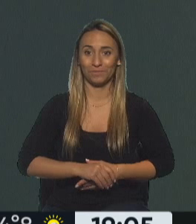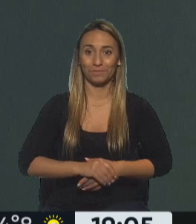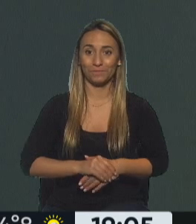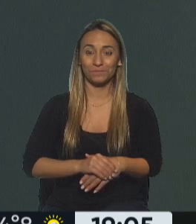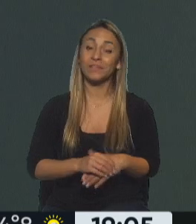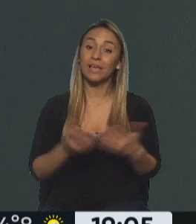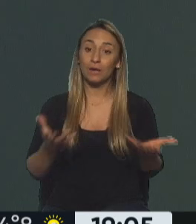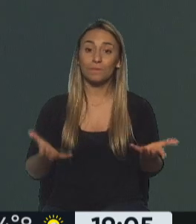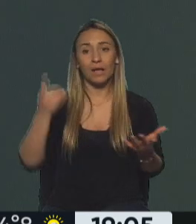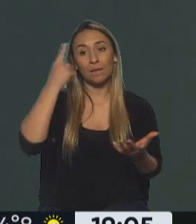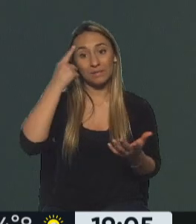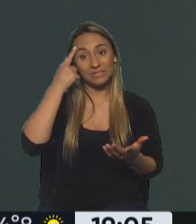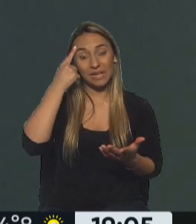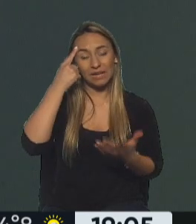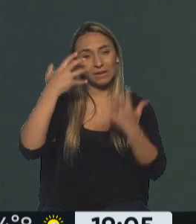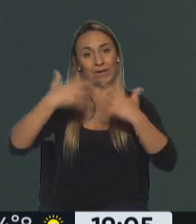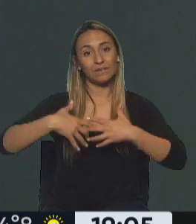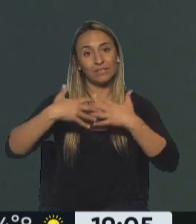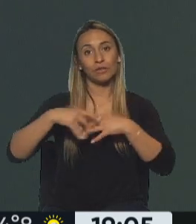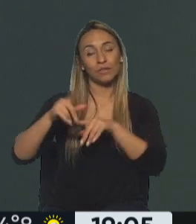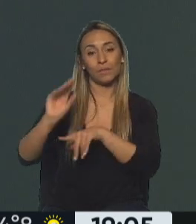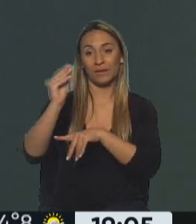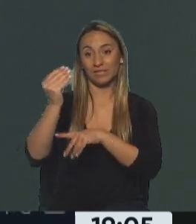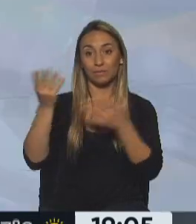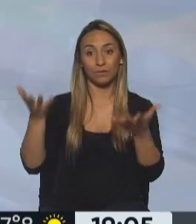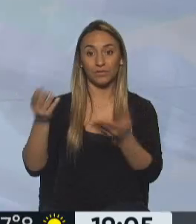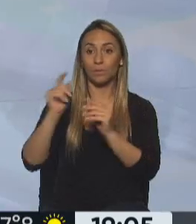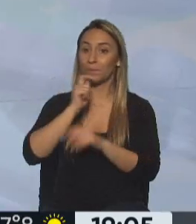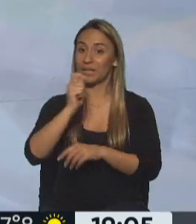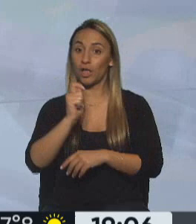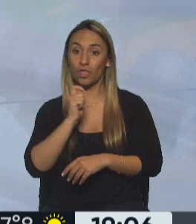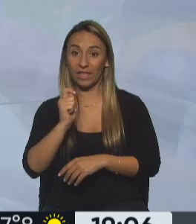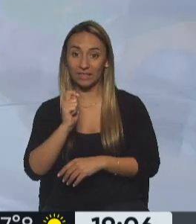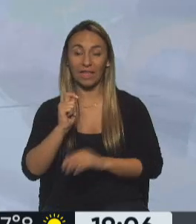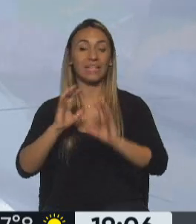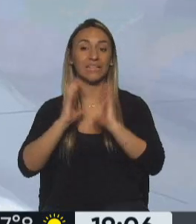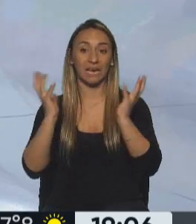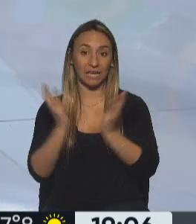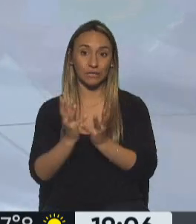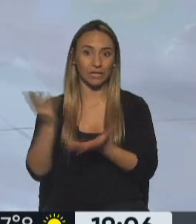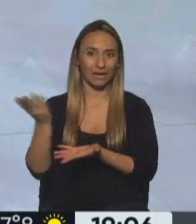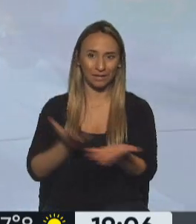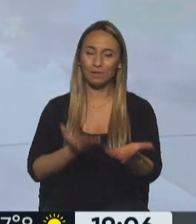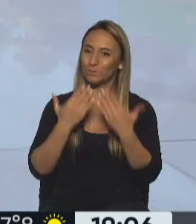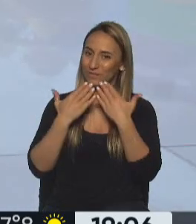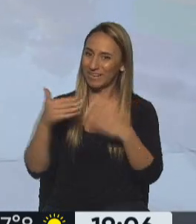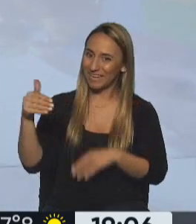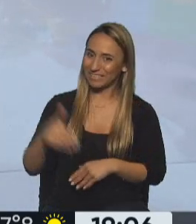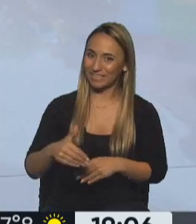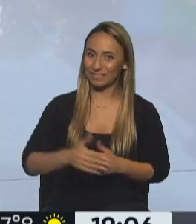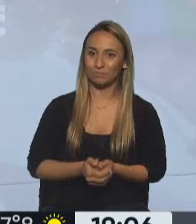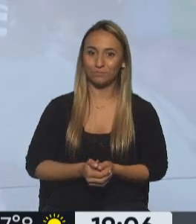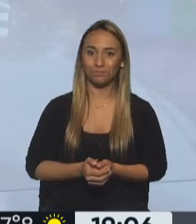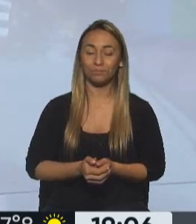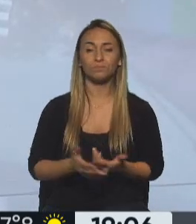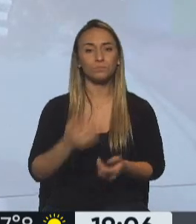Muy bien, vamos a pensar en Brasil. Para eso está aquí Jair Sibel, periodista, analista internacional. Bienvenido, gracias por estar aquí, Jair. Y